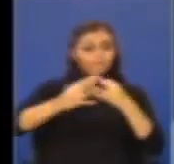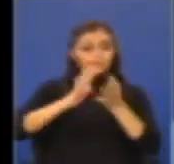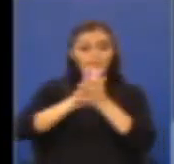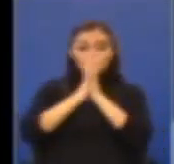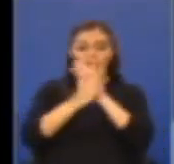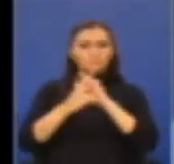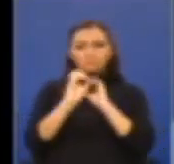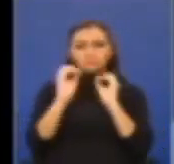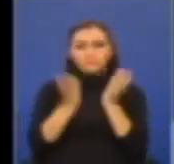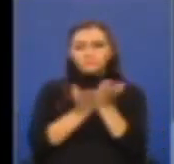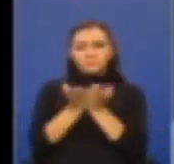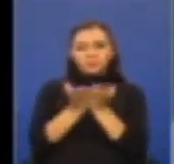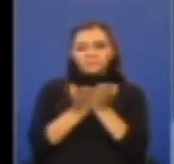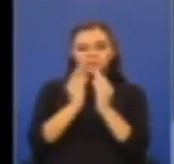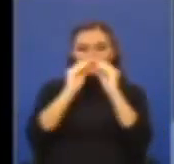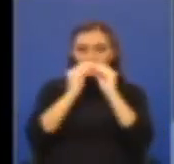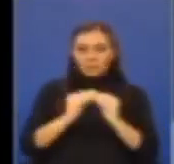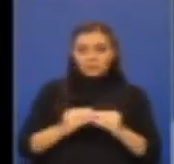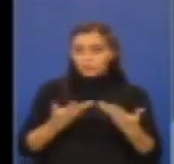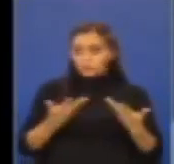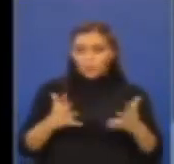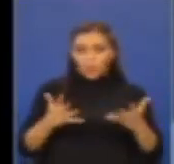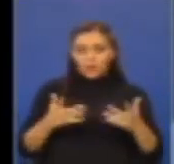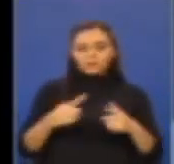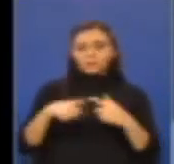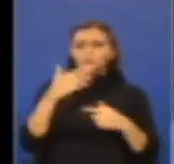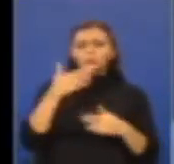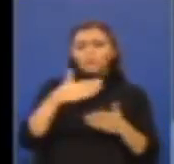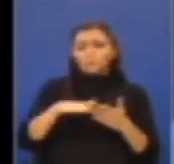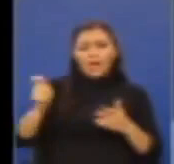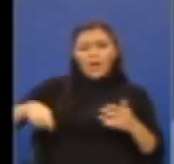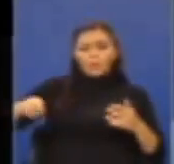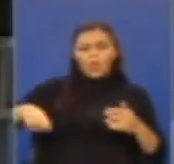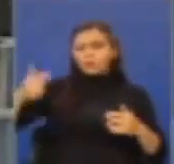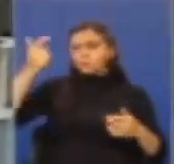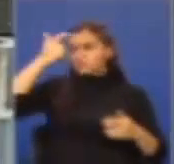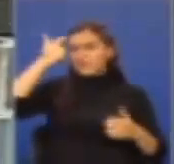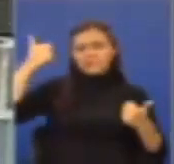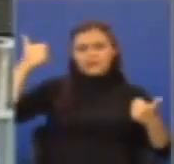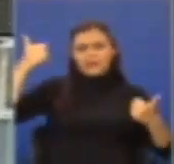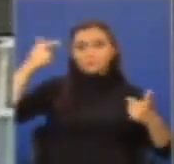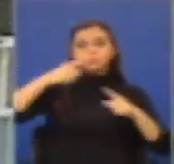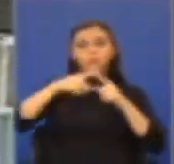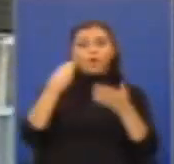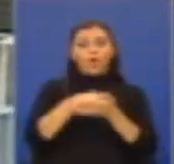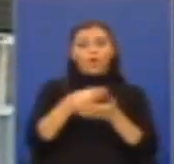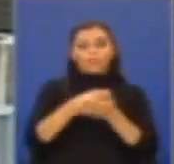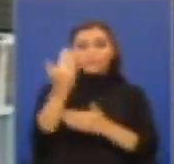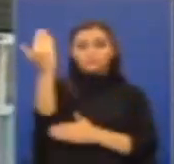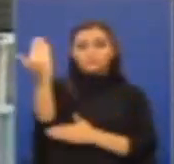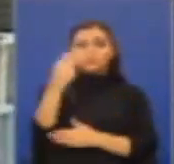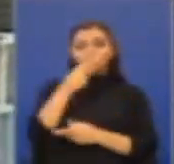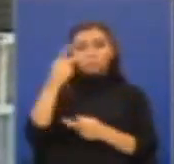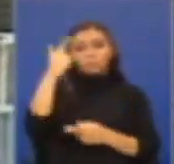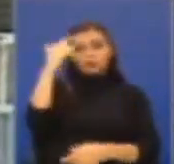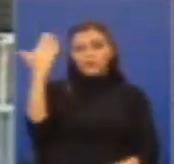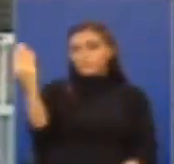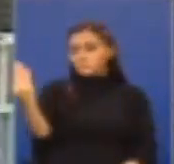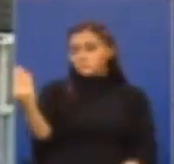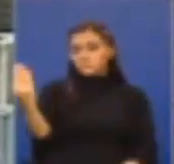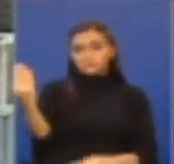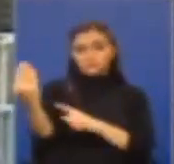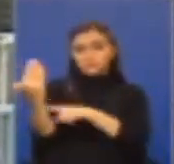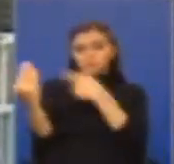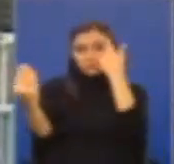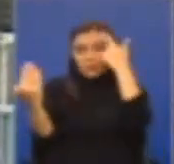tenemos servidores públicos mejor formados. Puede ser un abogado, pero un abogado no sabe compras públicas, a no ser que sea especializado en eso, pues no va a saber